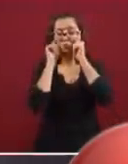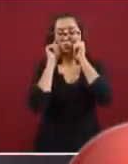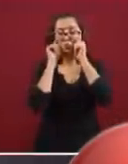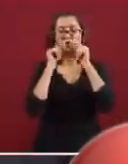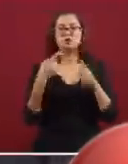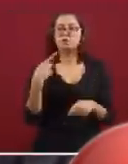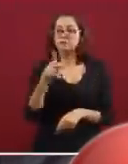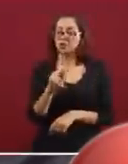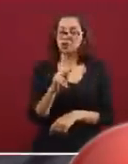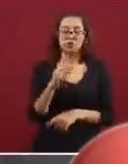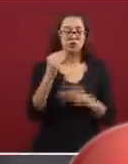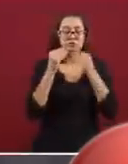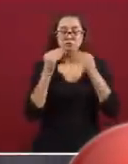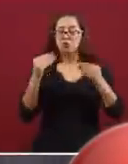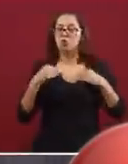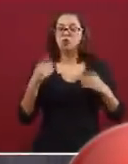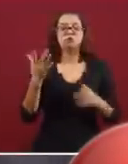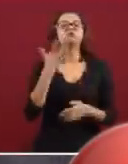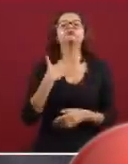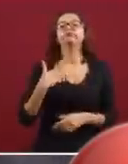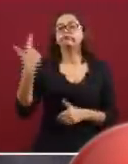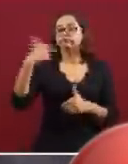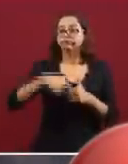tenemos que aumentar el precio de las gasolinas.